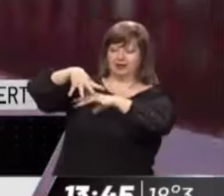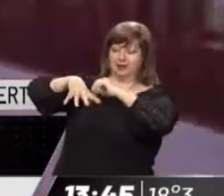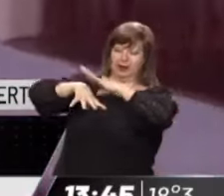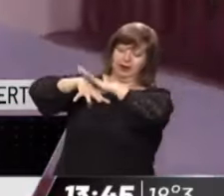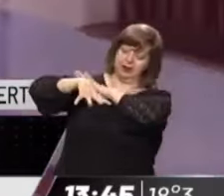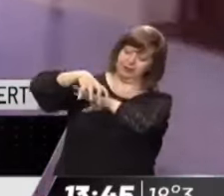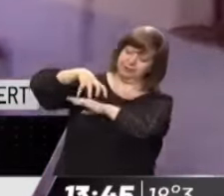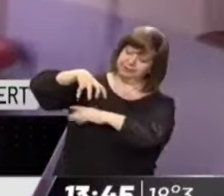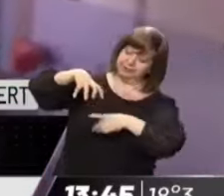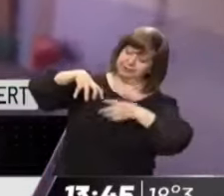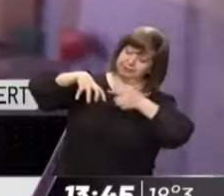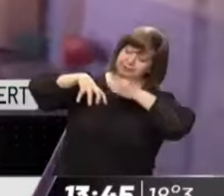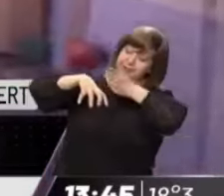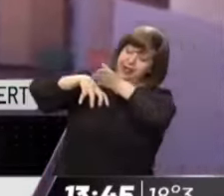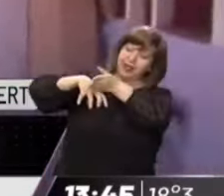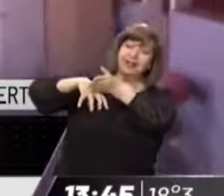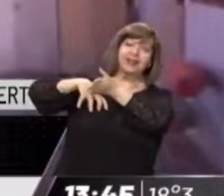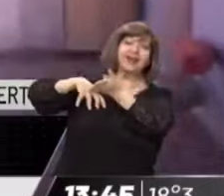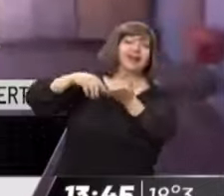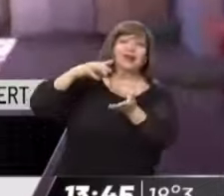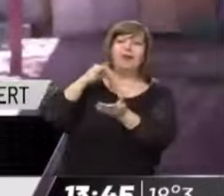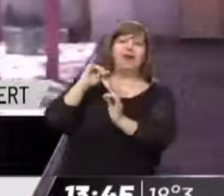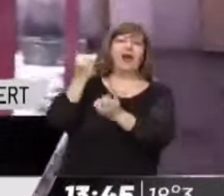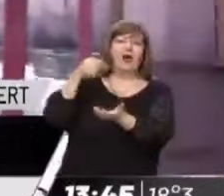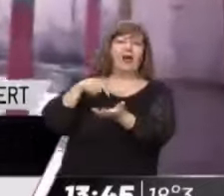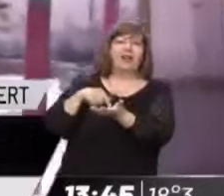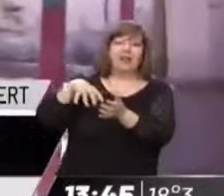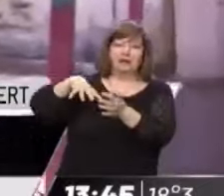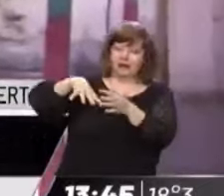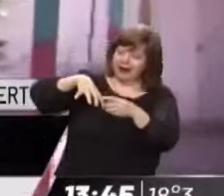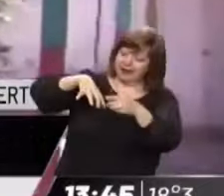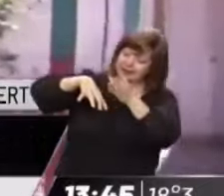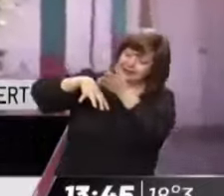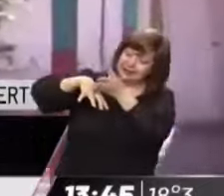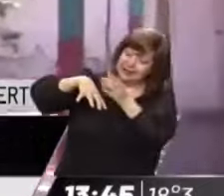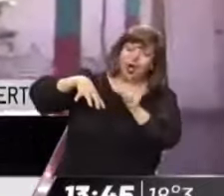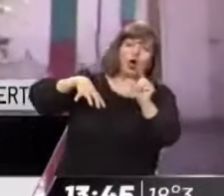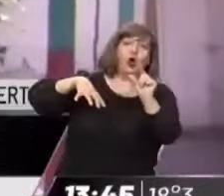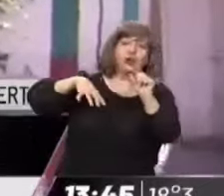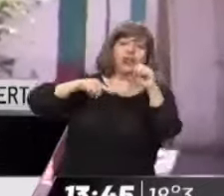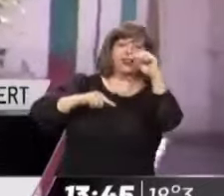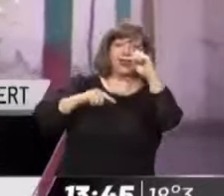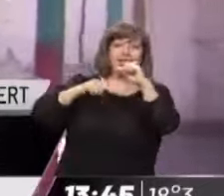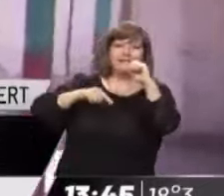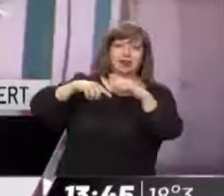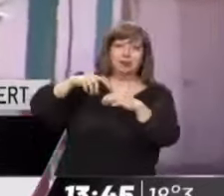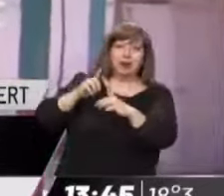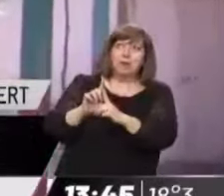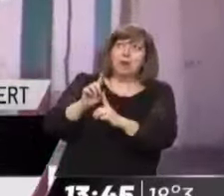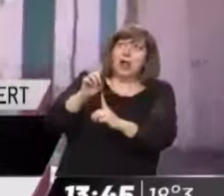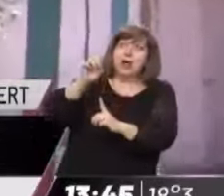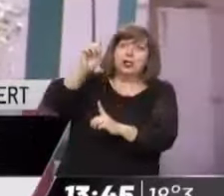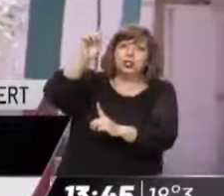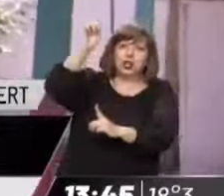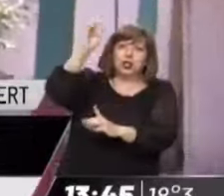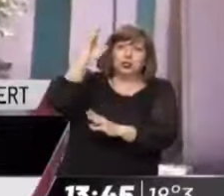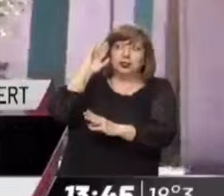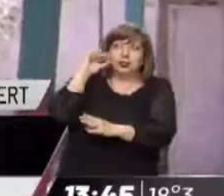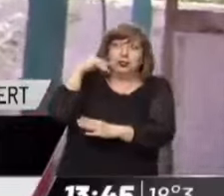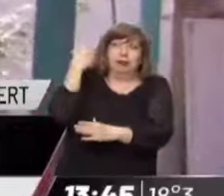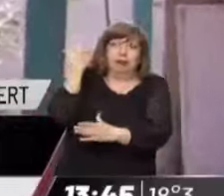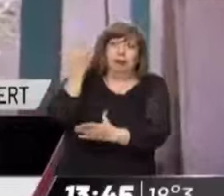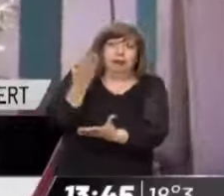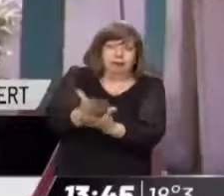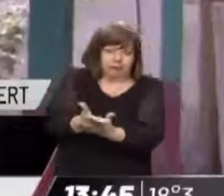bajo tierra y no se veía a simple vista uno cuando ingresa al patio de este jardín impresiona porque la verdad que cuando a veces se dice Bueno tenemos que suspender las